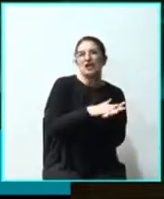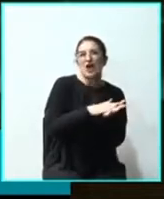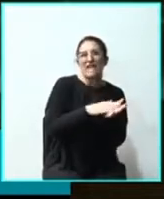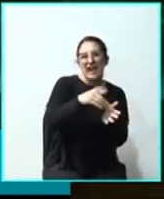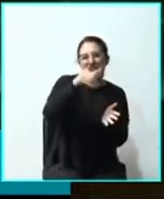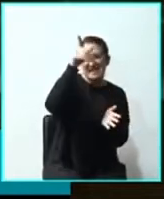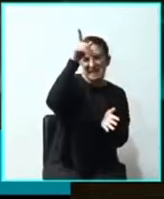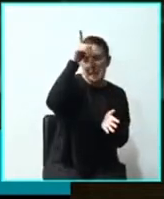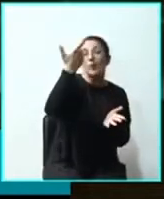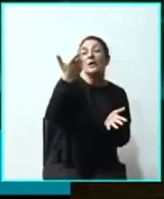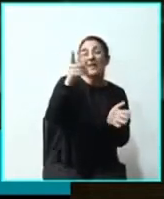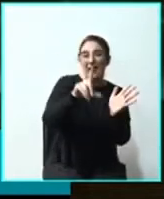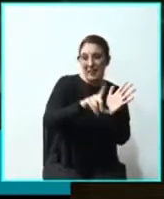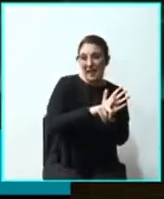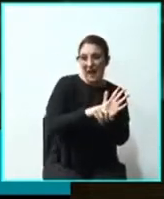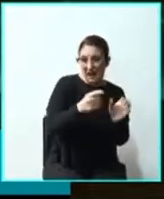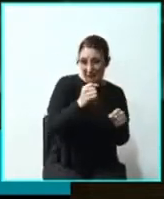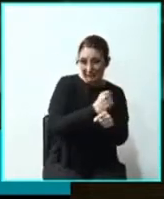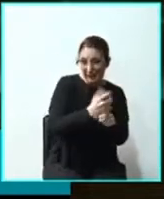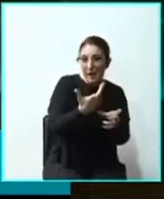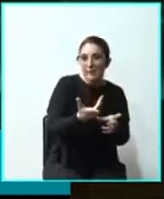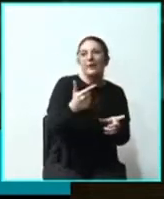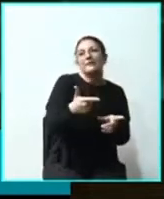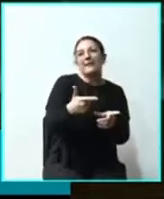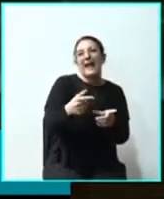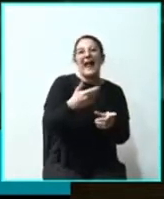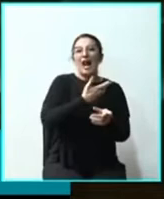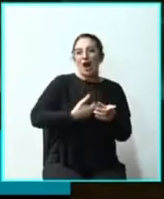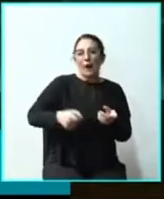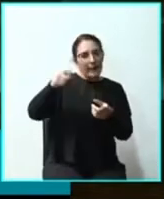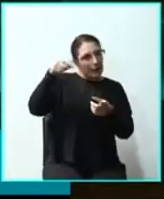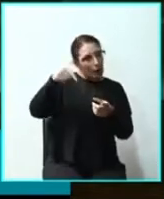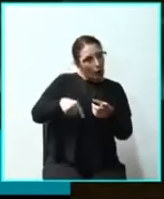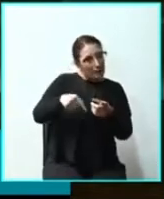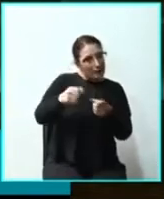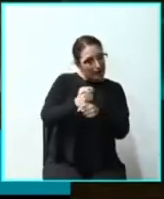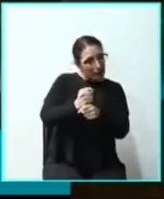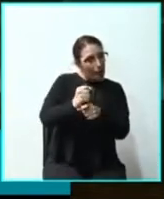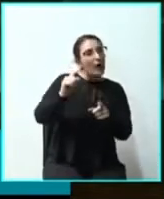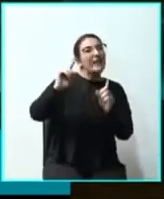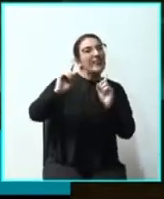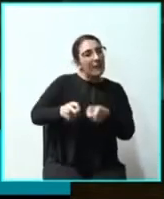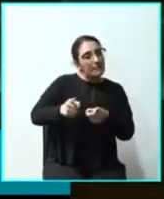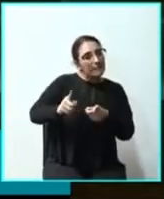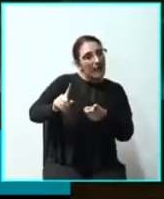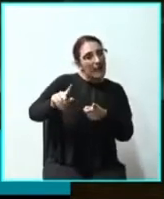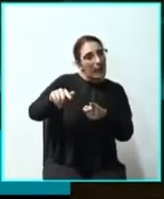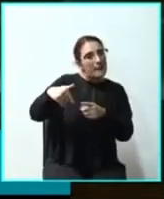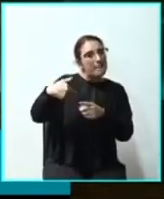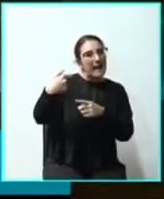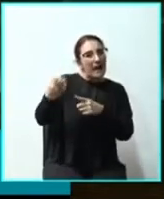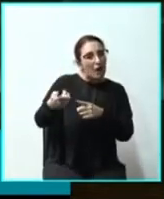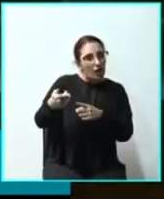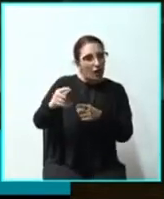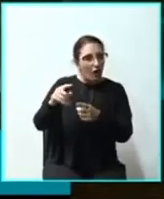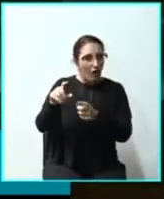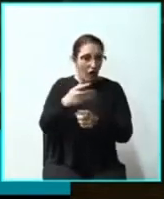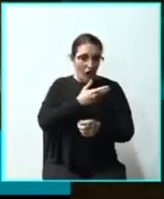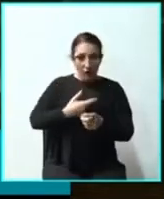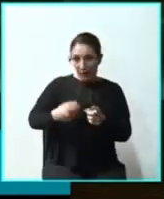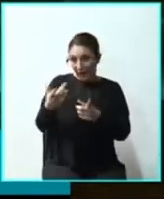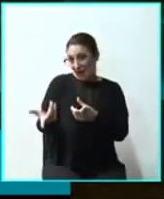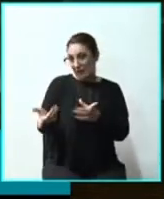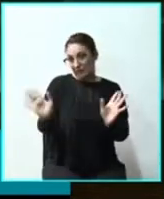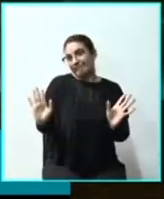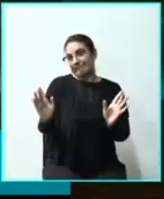gobierno actual y para el gobierno que venga. Como nosotros tenemos una opinión negativa de los que gobiernan ahora, lo digo a corto plazo, pero también lo digo a mediano plazo